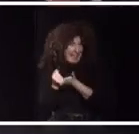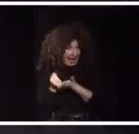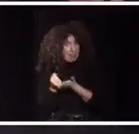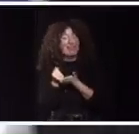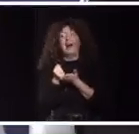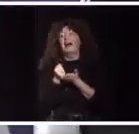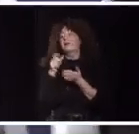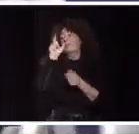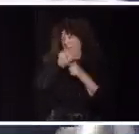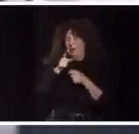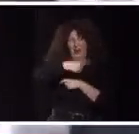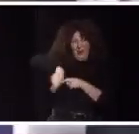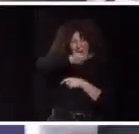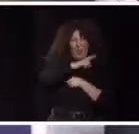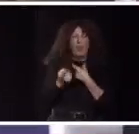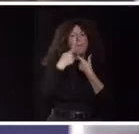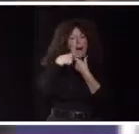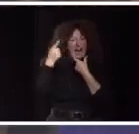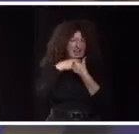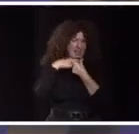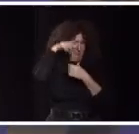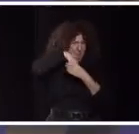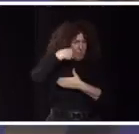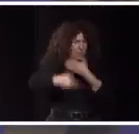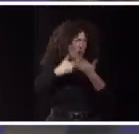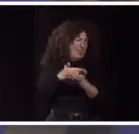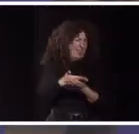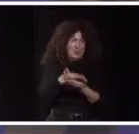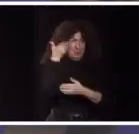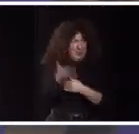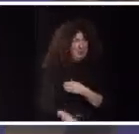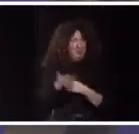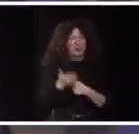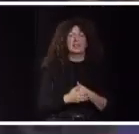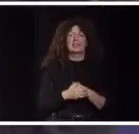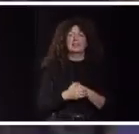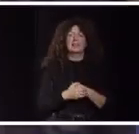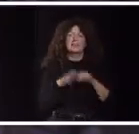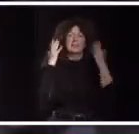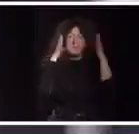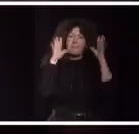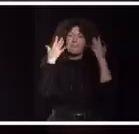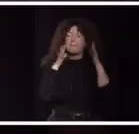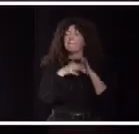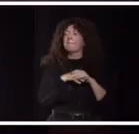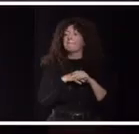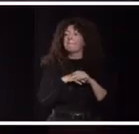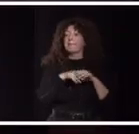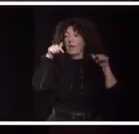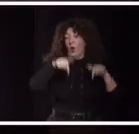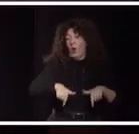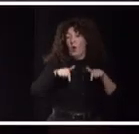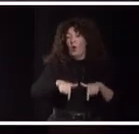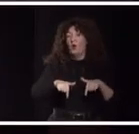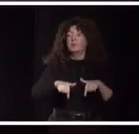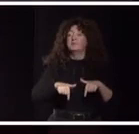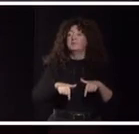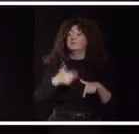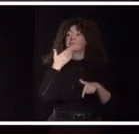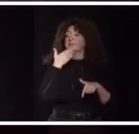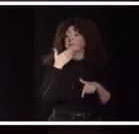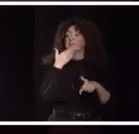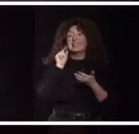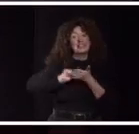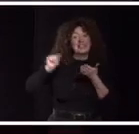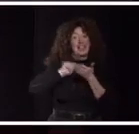vosotras que habéis participado en este proceso tan importante. Y que hoy nuestra secretaria general nos ha